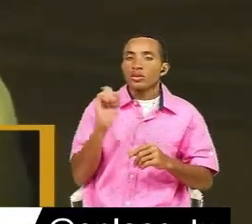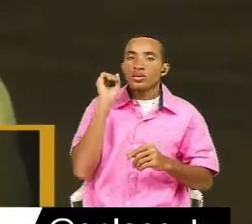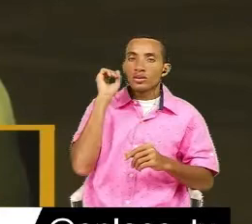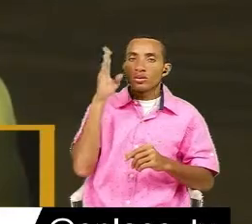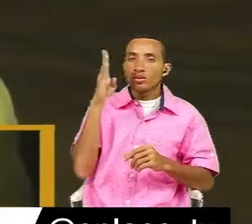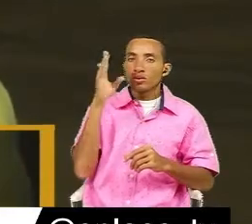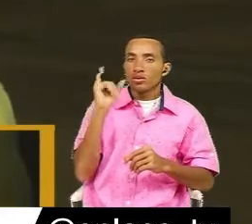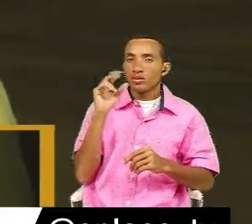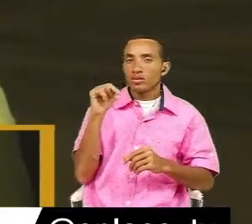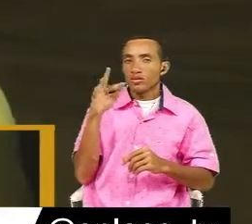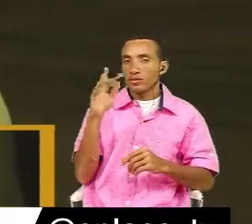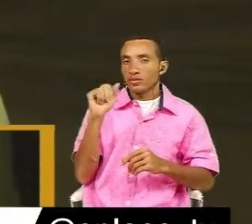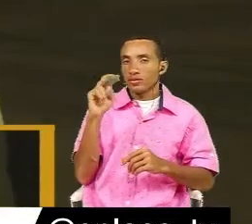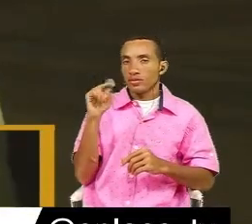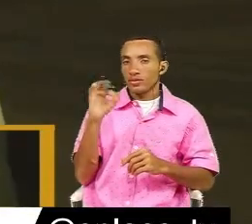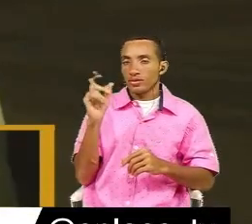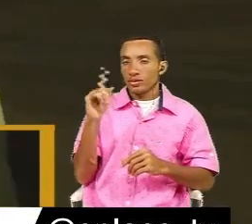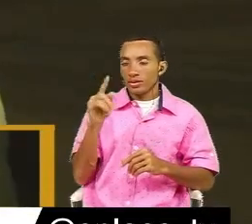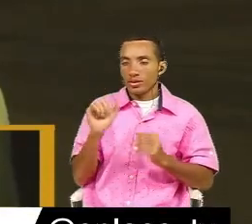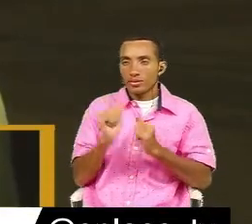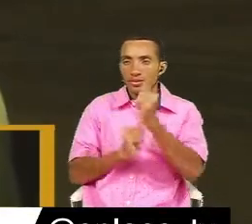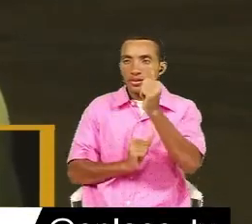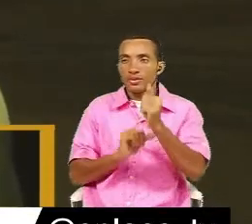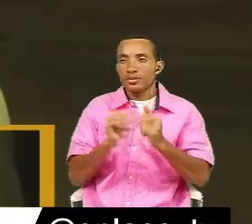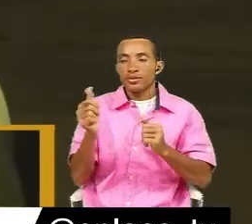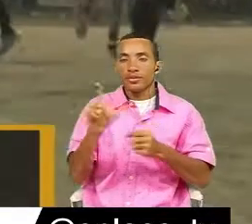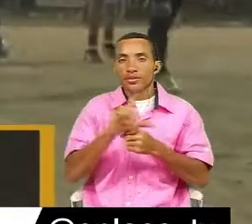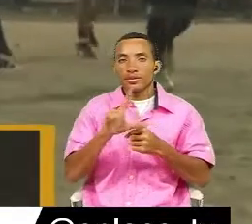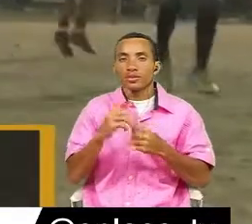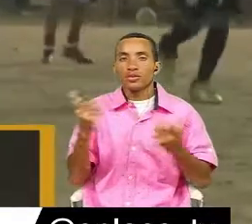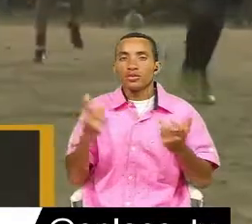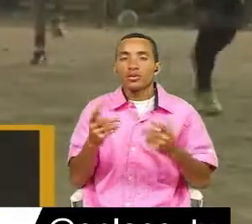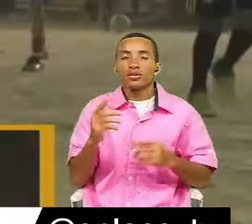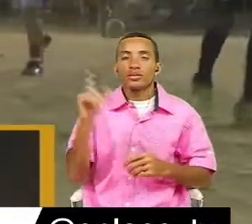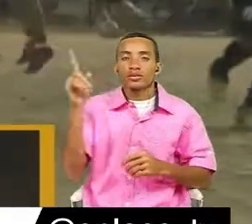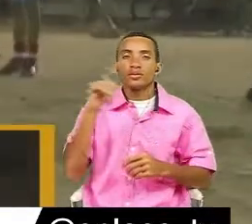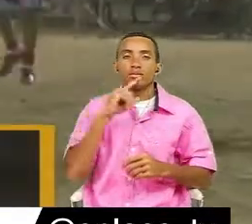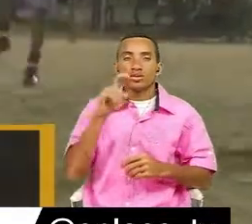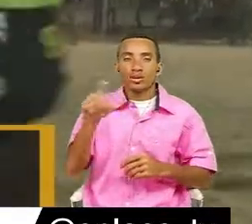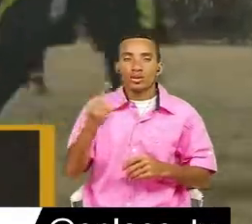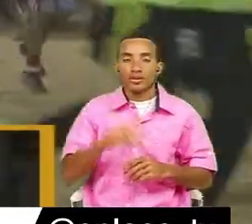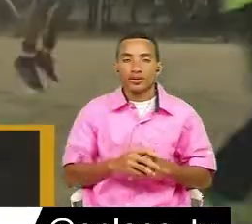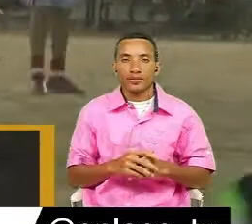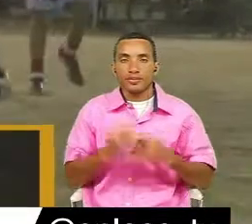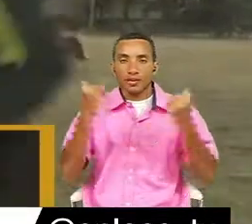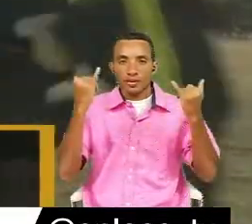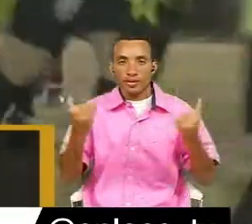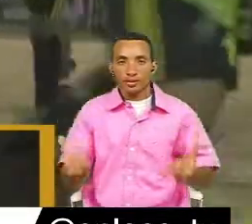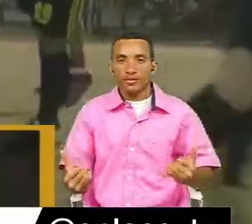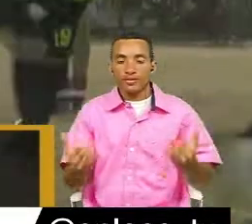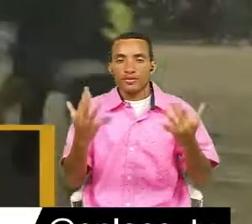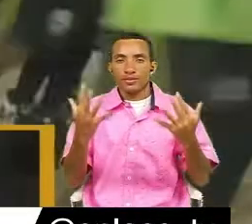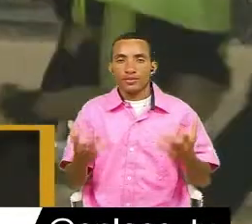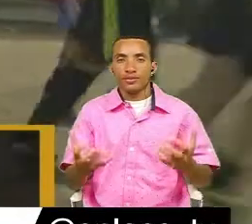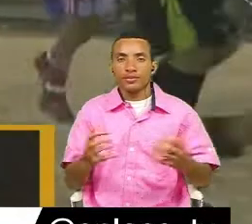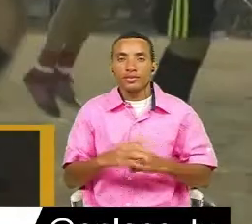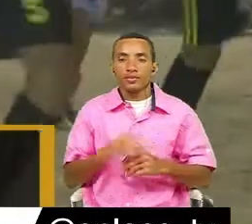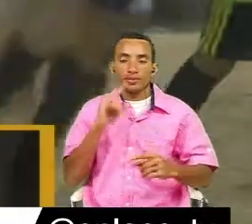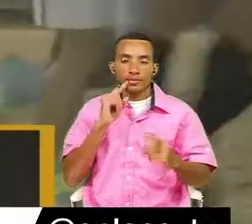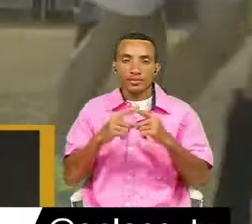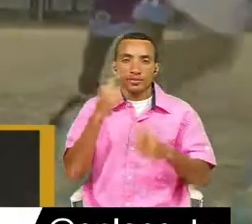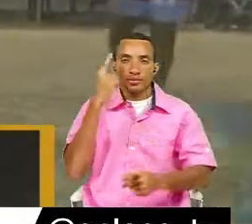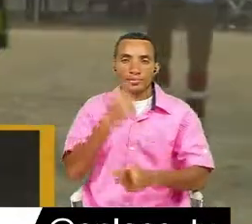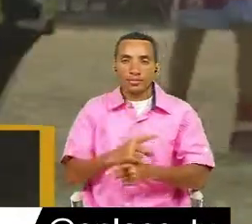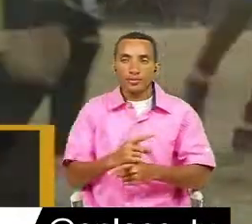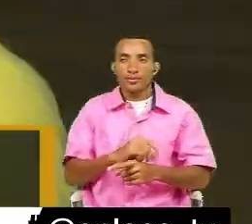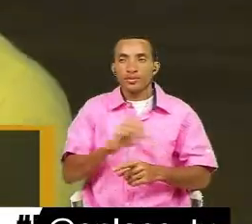pasamos esa fase, ahora vamos a la fase regional que es en Bucaramanga. Y ahora tienen una misión por cumplir para concretar su inscripción en